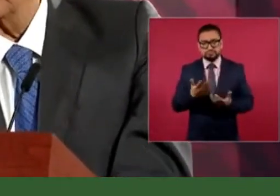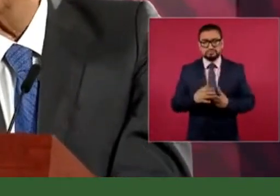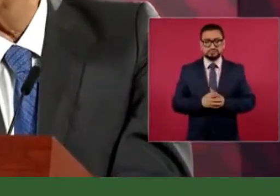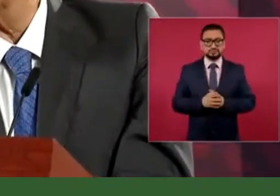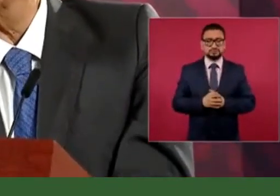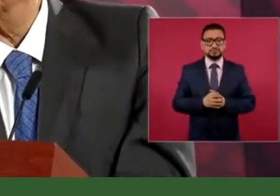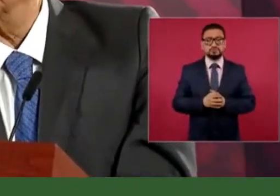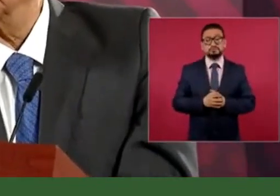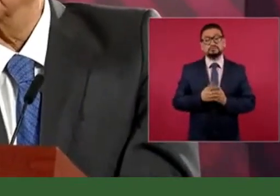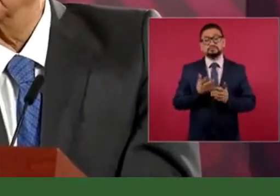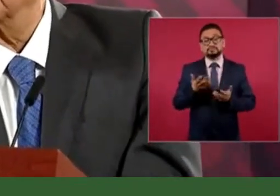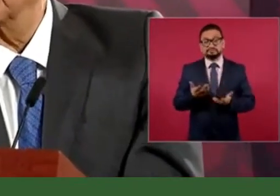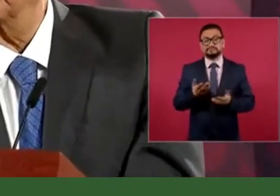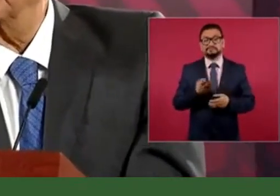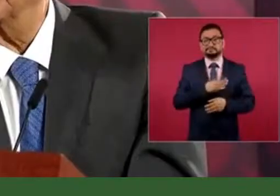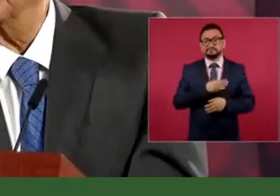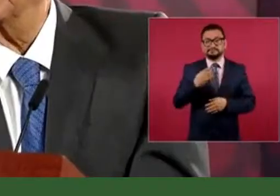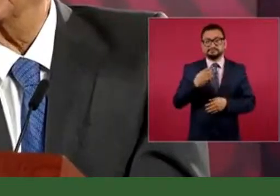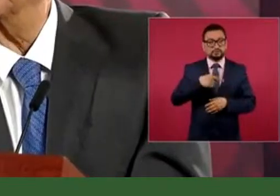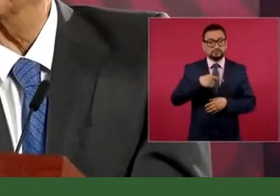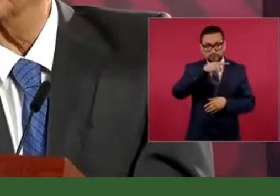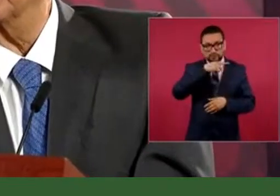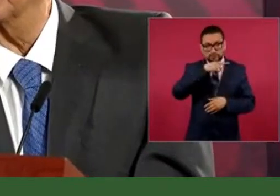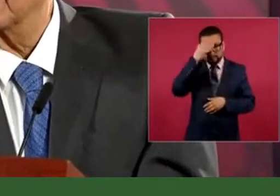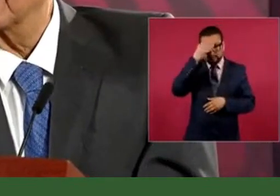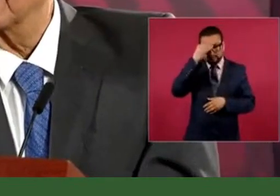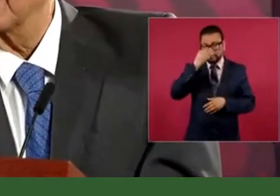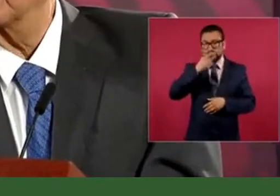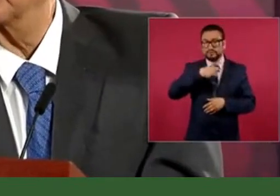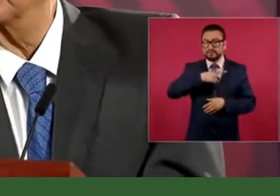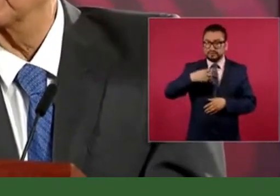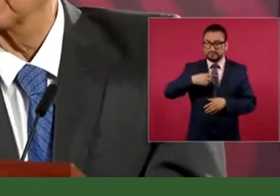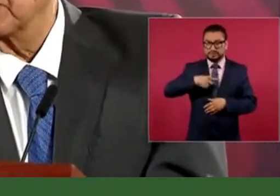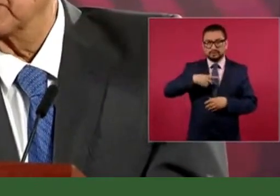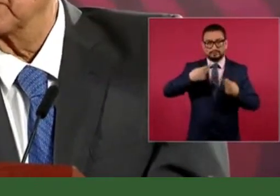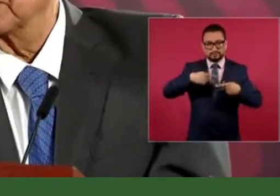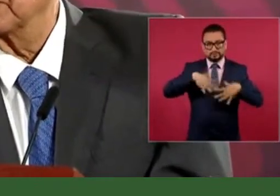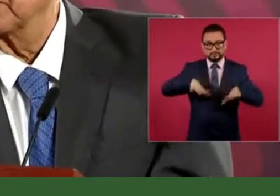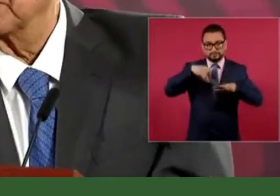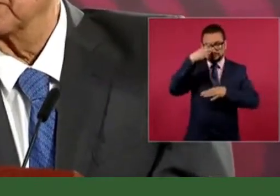cuando menos que aprendan a respetar al pueblo,